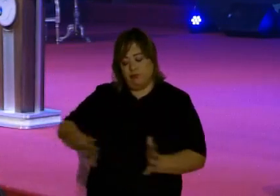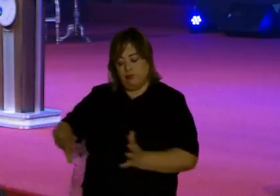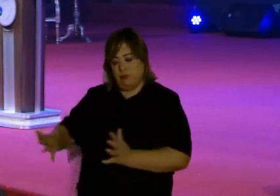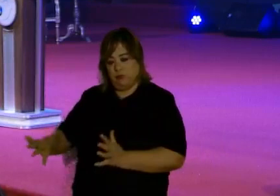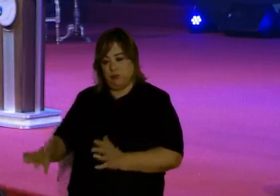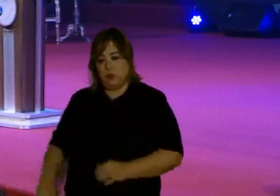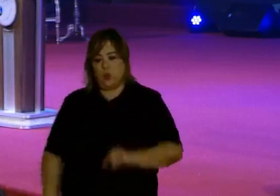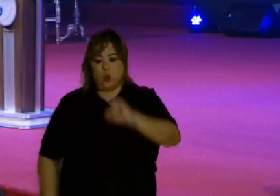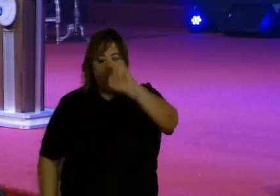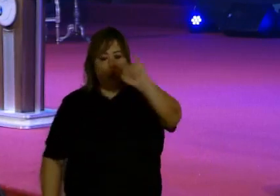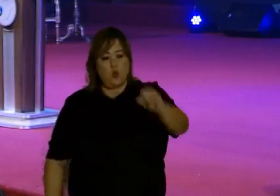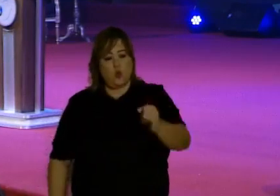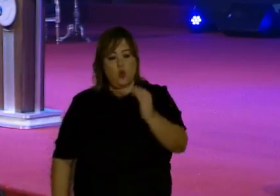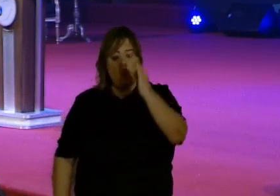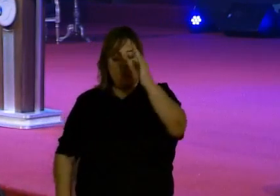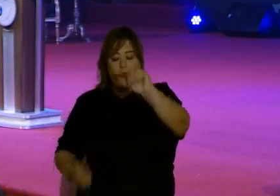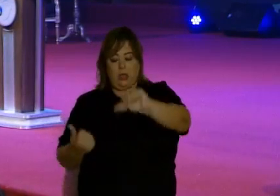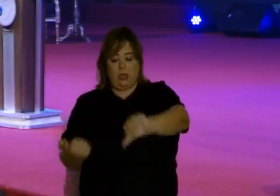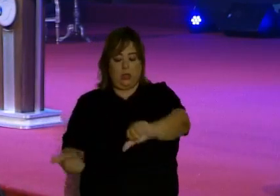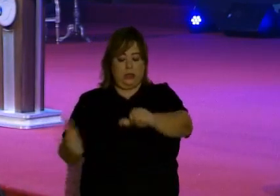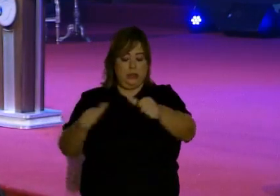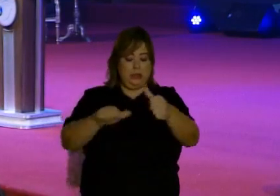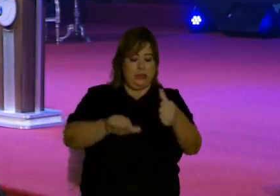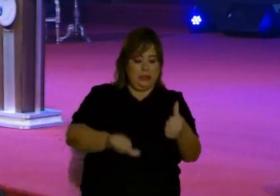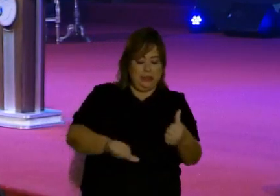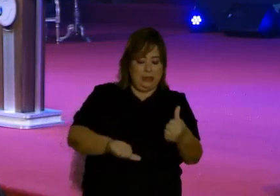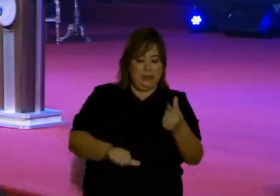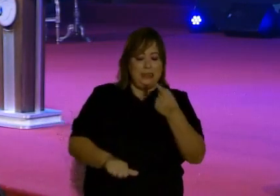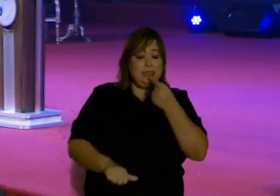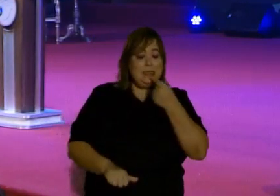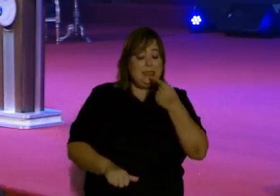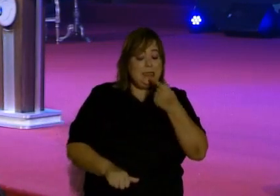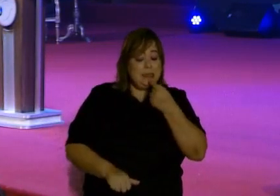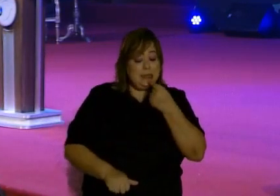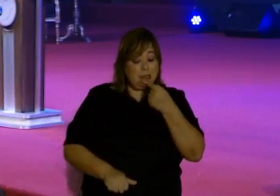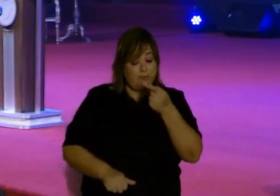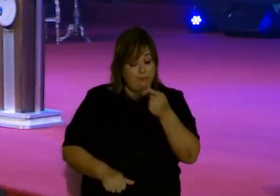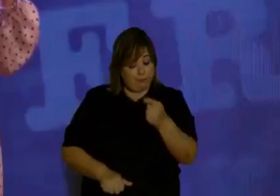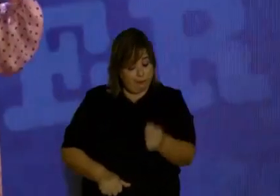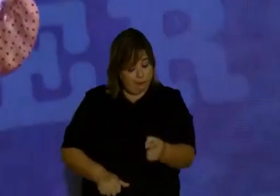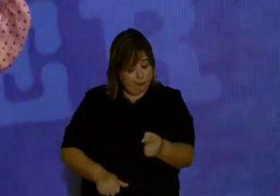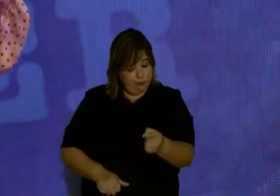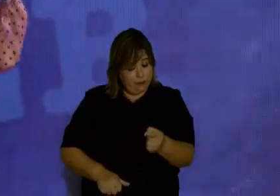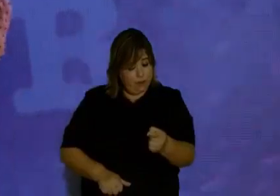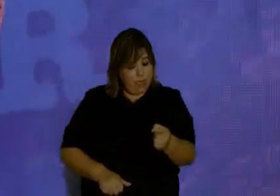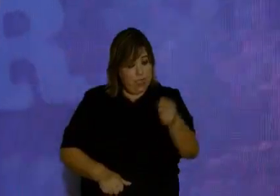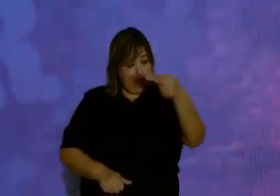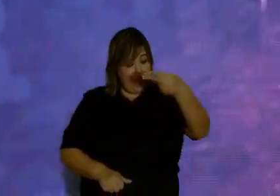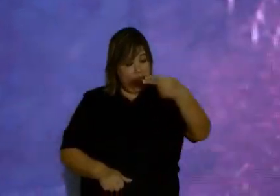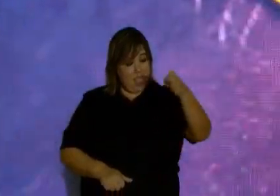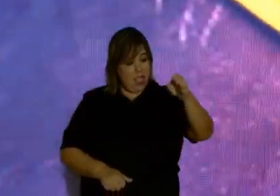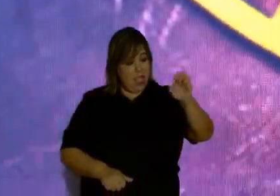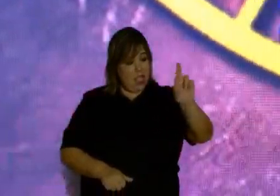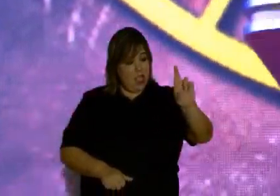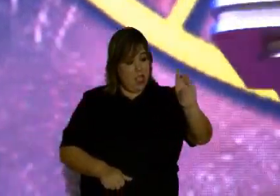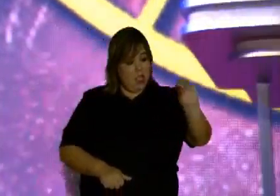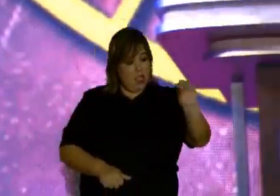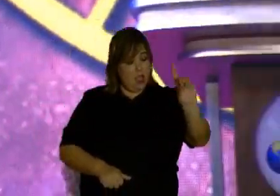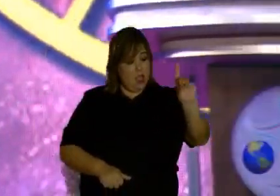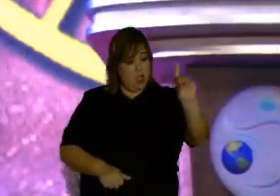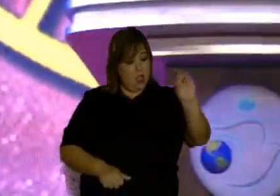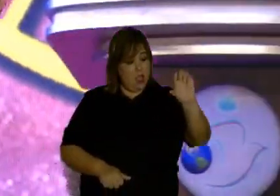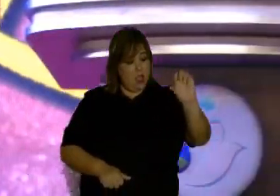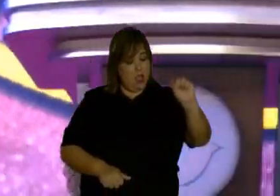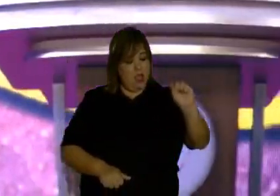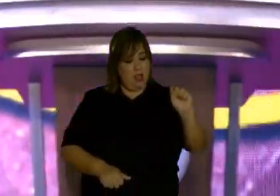señalar que Herodes estaba en pecado, estaba en adulterio. mandaron a apresar a Juan